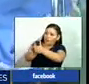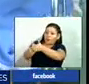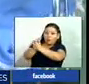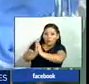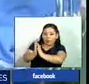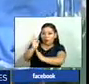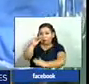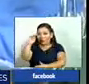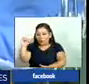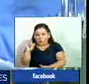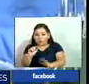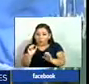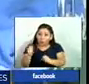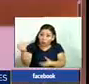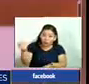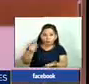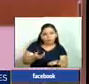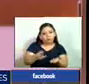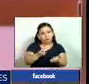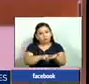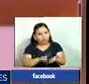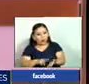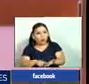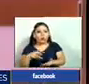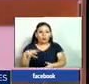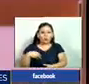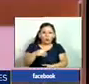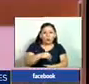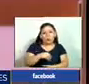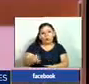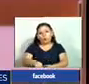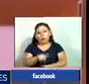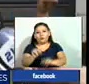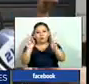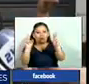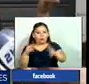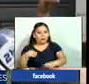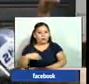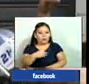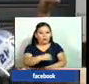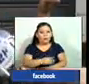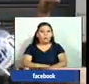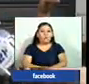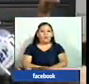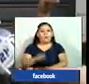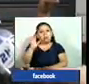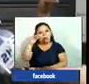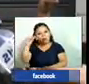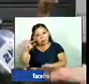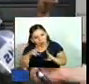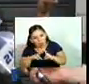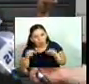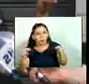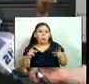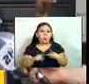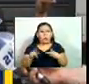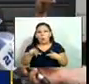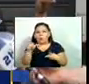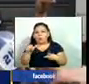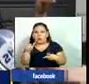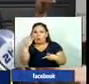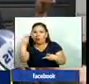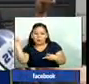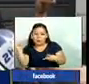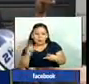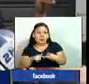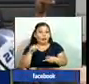para la contratación de intensivistas y otros profesionales de la salud a médicos de Nicaragua que a médicos de tal lugar lo